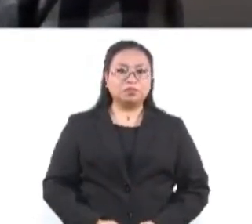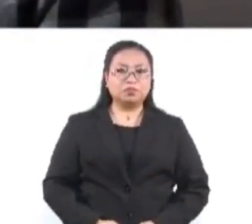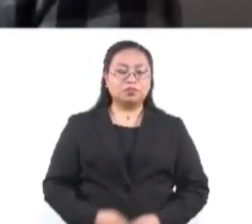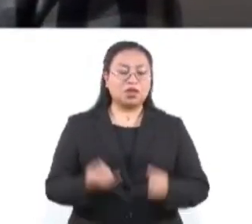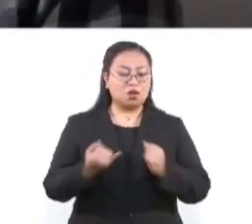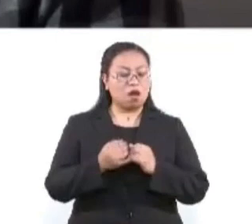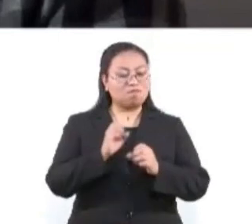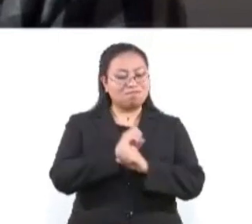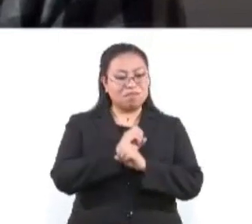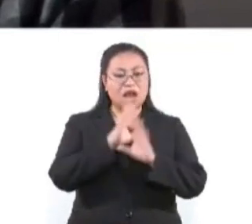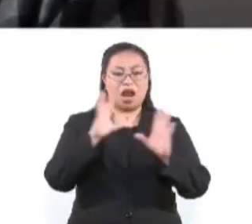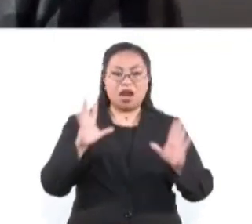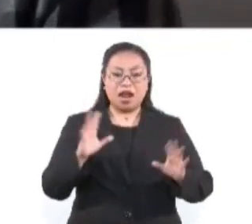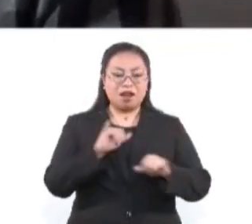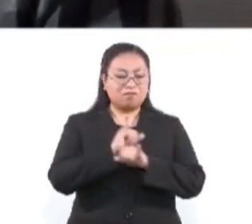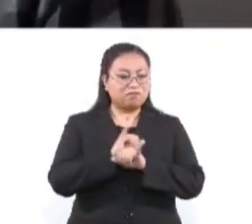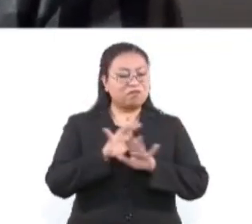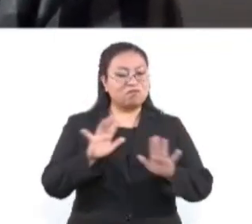muy claro